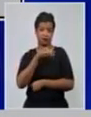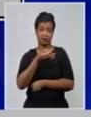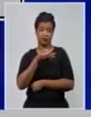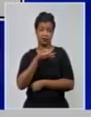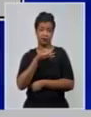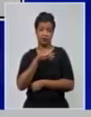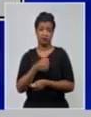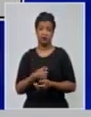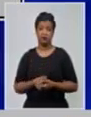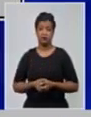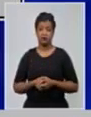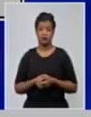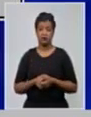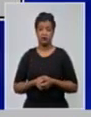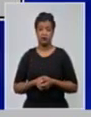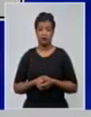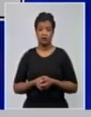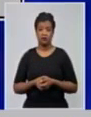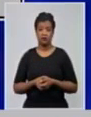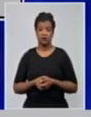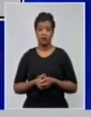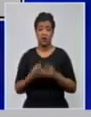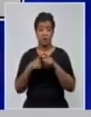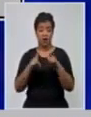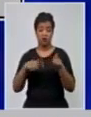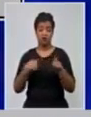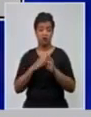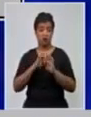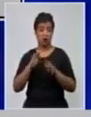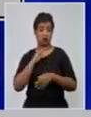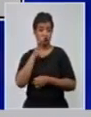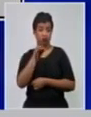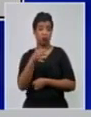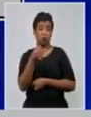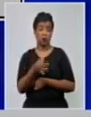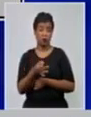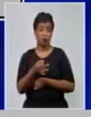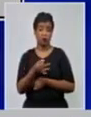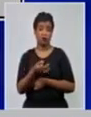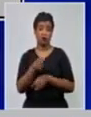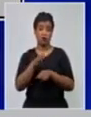de todas formas muchas veces, como acabamos de decir en la cifra, pues están relacionados